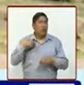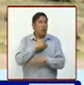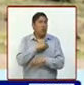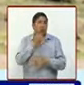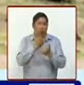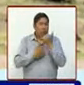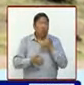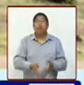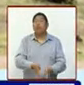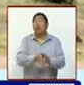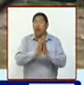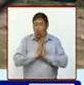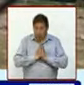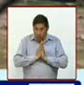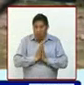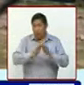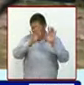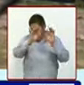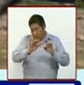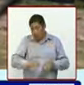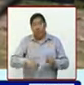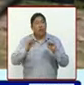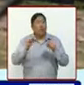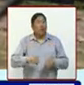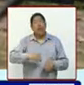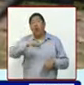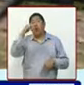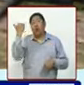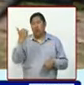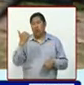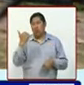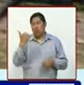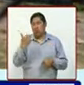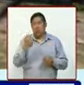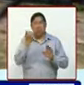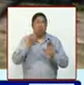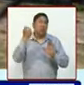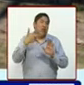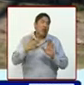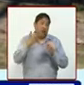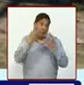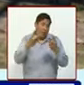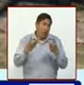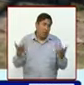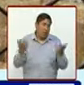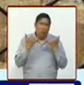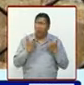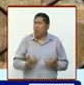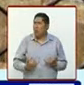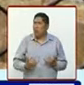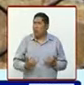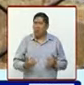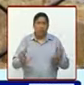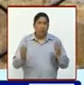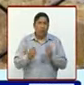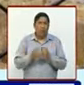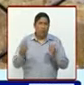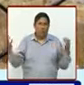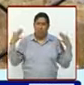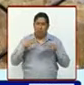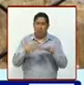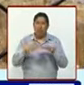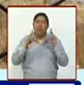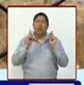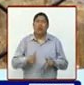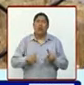hemos solicitado mediante un memorial que se pueda llevar mediante otras vías esta audiencia. Seguro ustedes han visto el mismo día, el de hoy, se han autoconvocado personas y